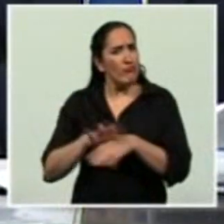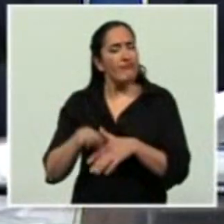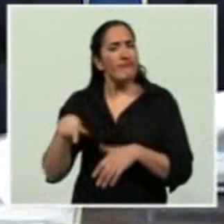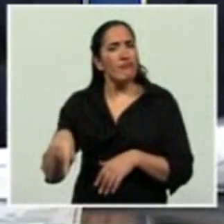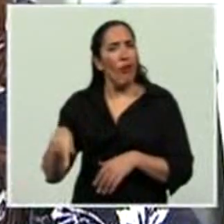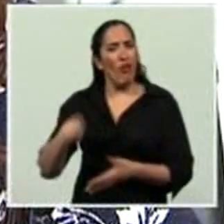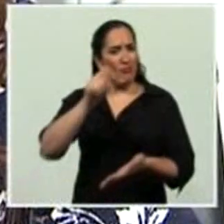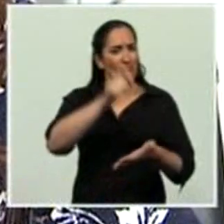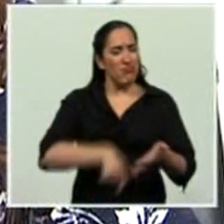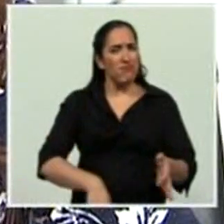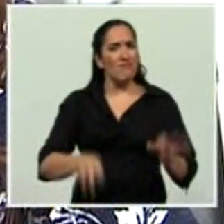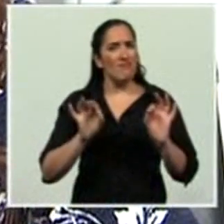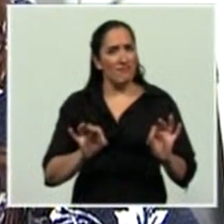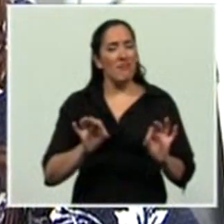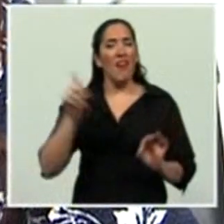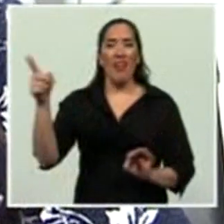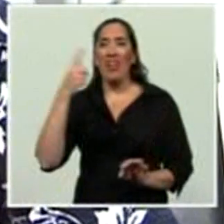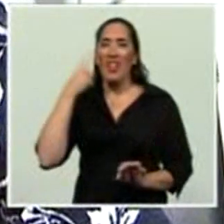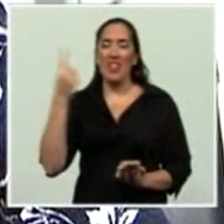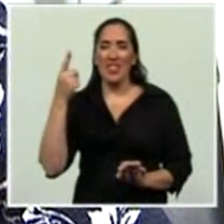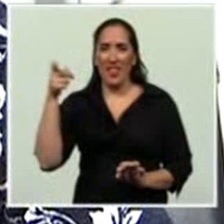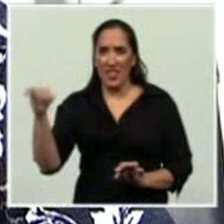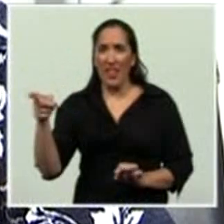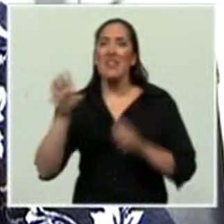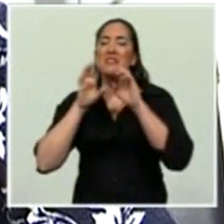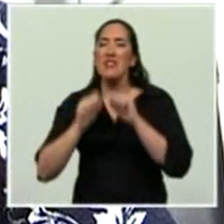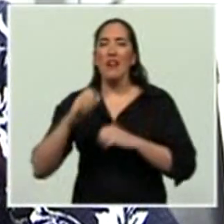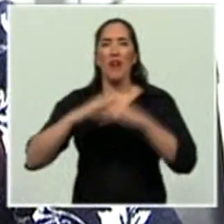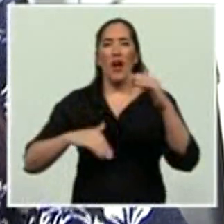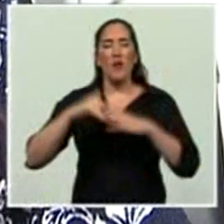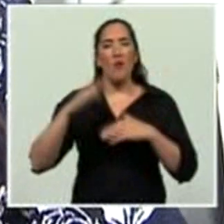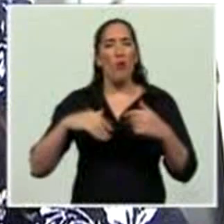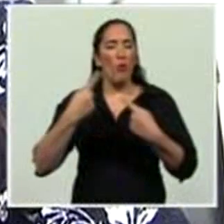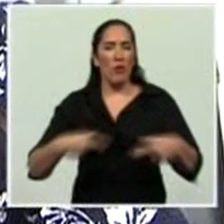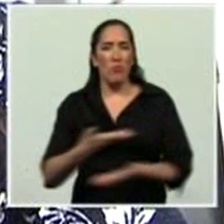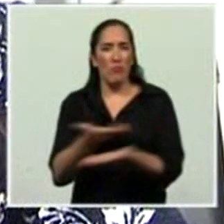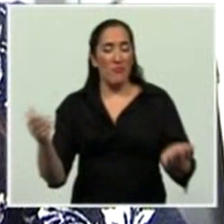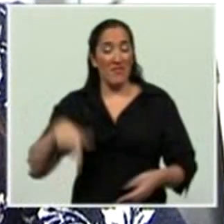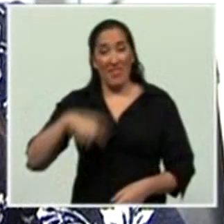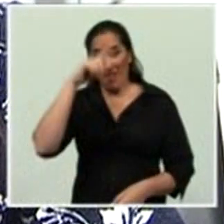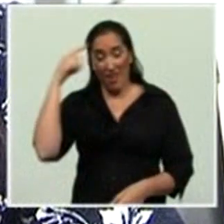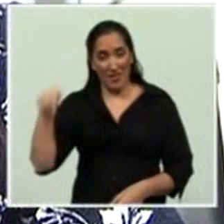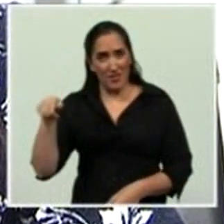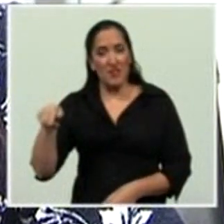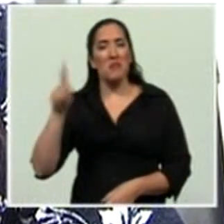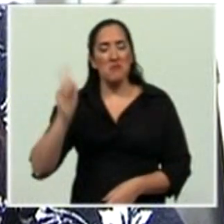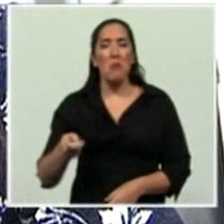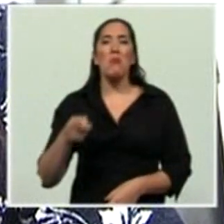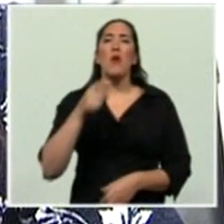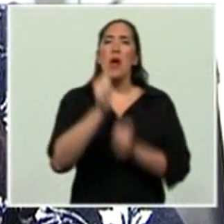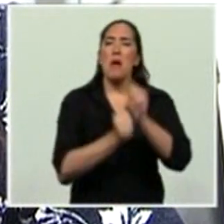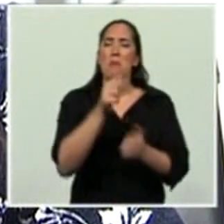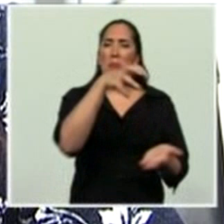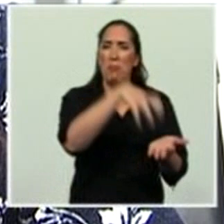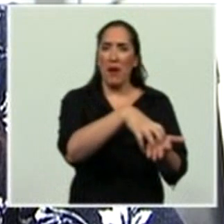firmar junto al intendente al secretario de obras públicas de la nación y al titular de la empresa coarco que